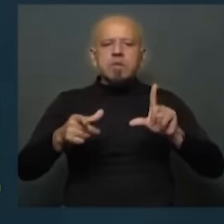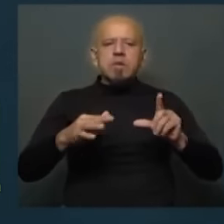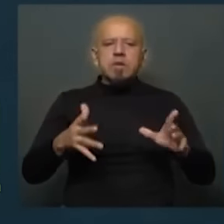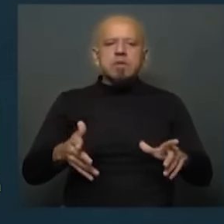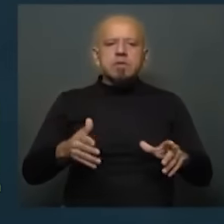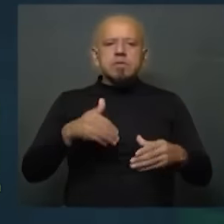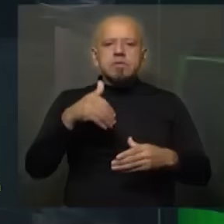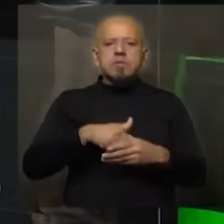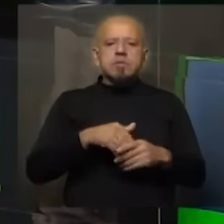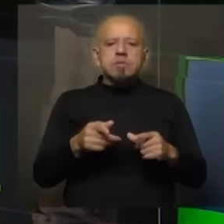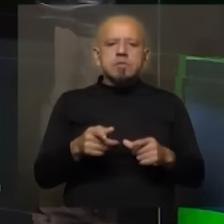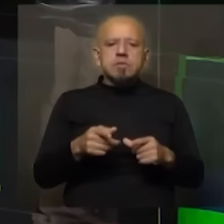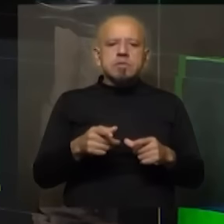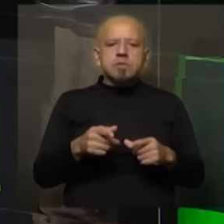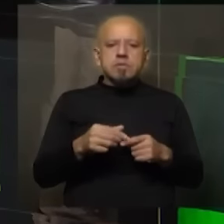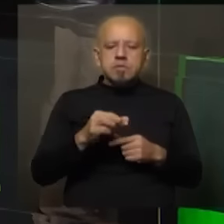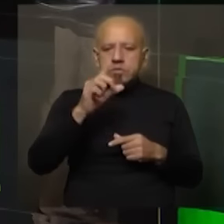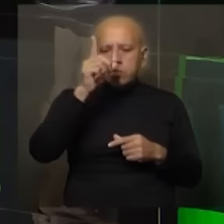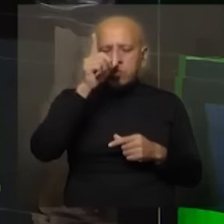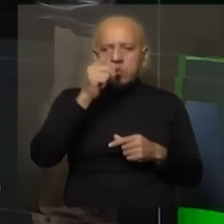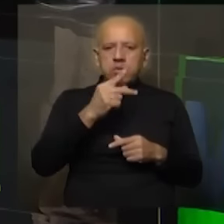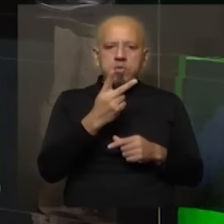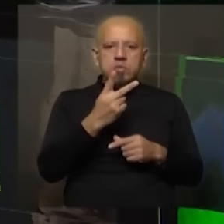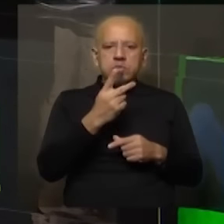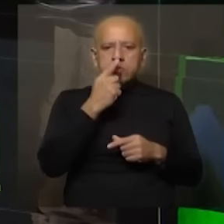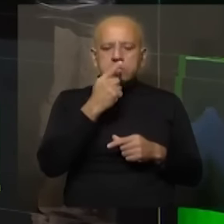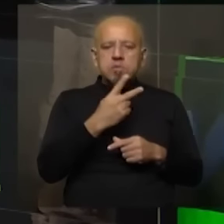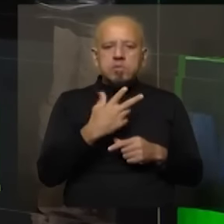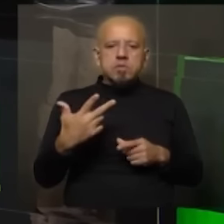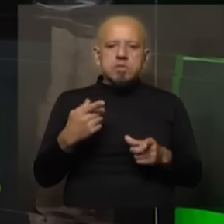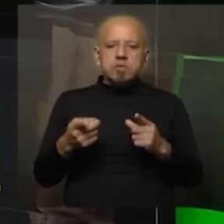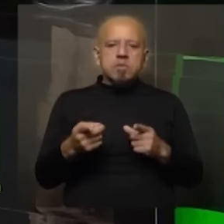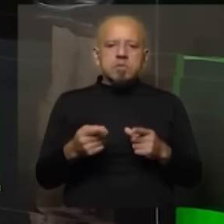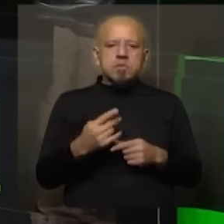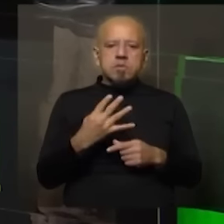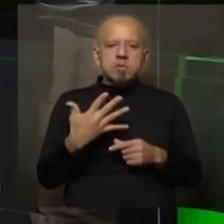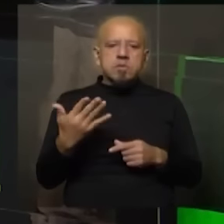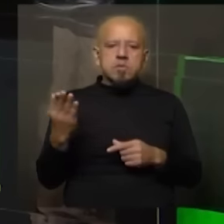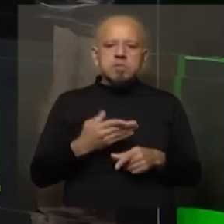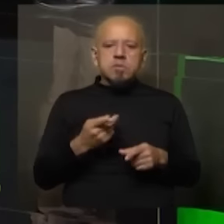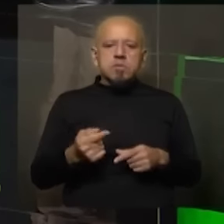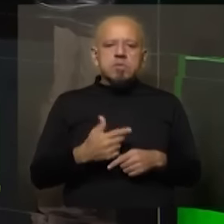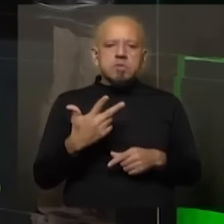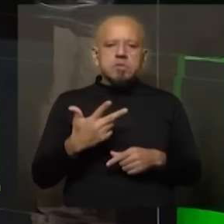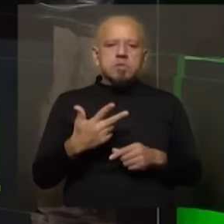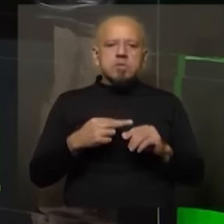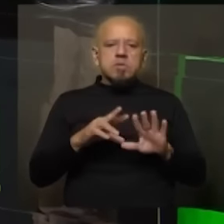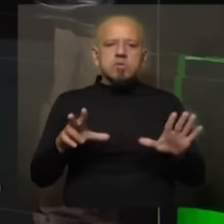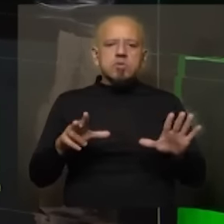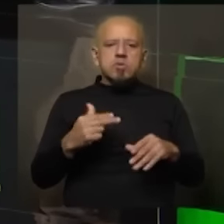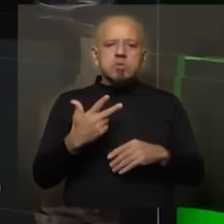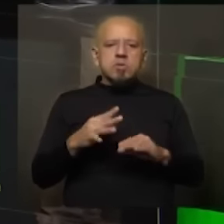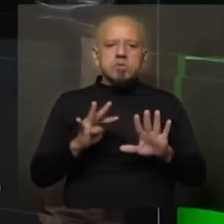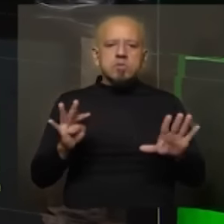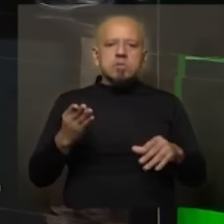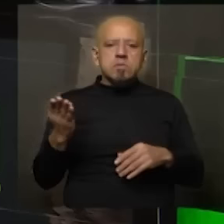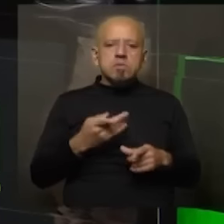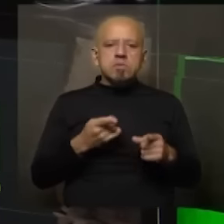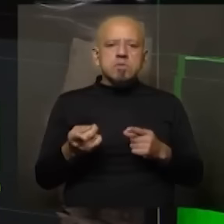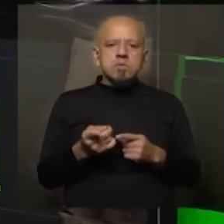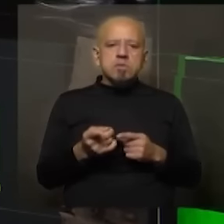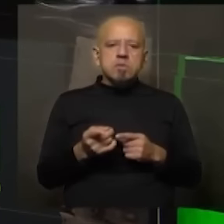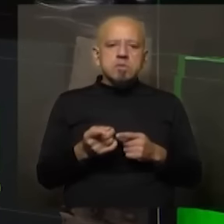voto desde julio del 2023, con un 45% a 38, 39% en el caso de la coalición